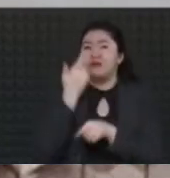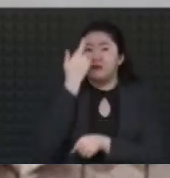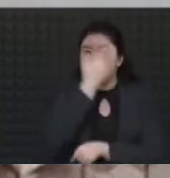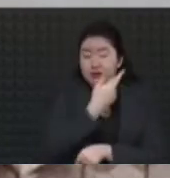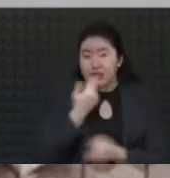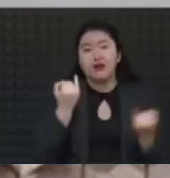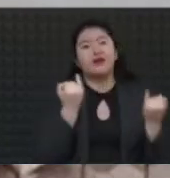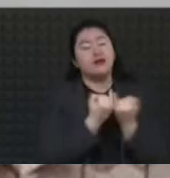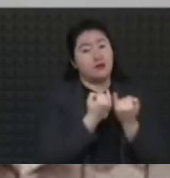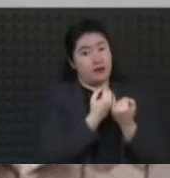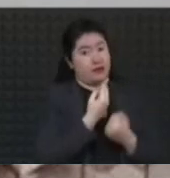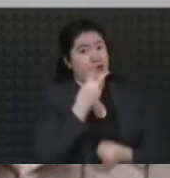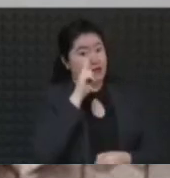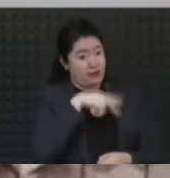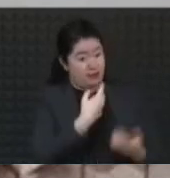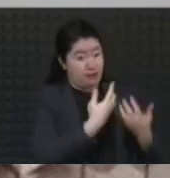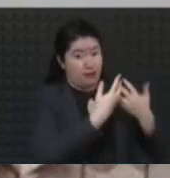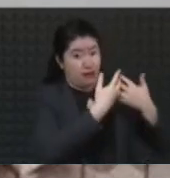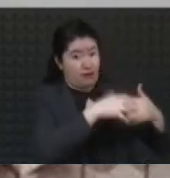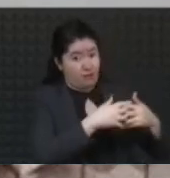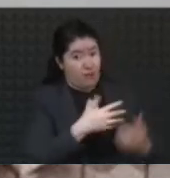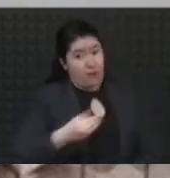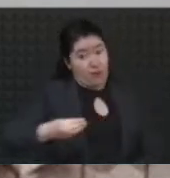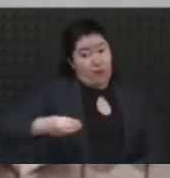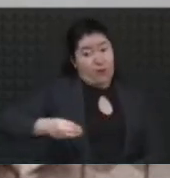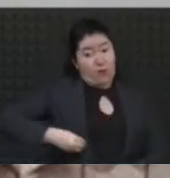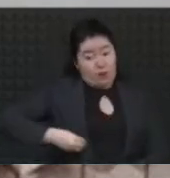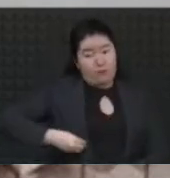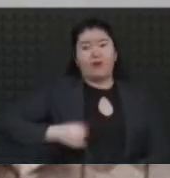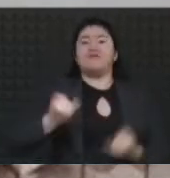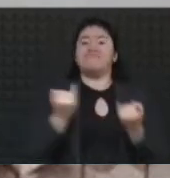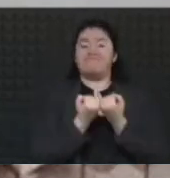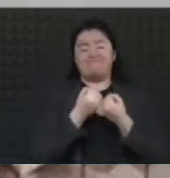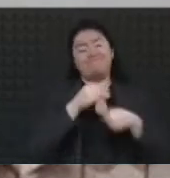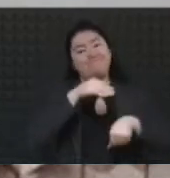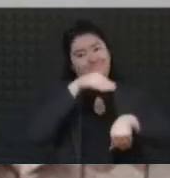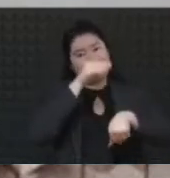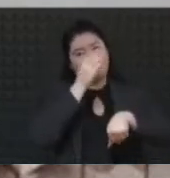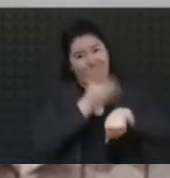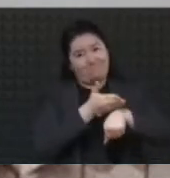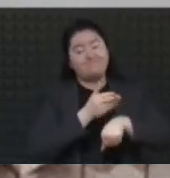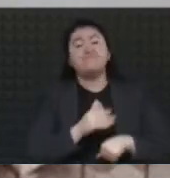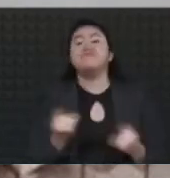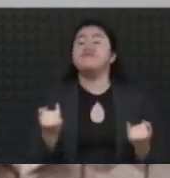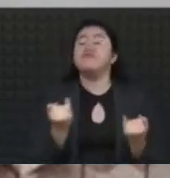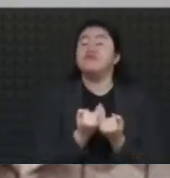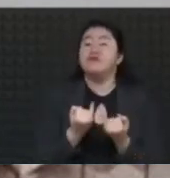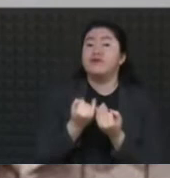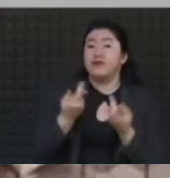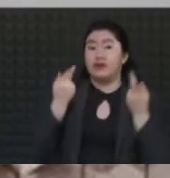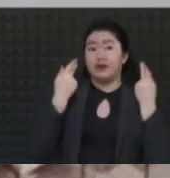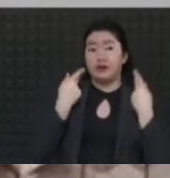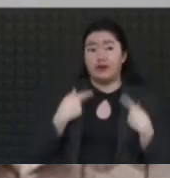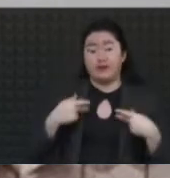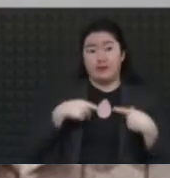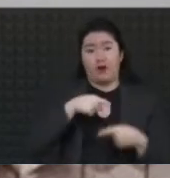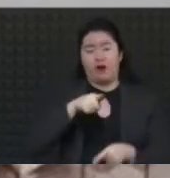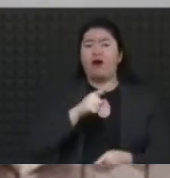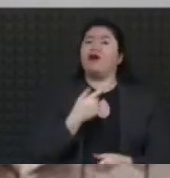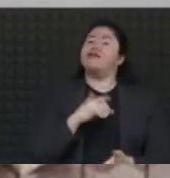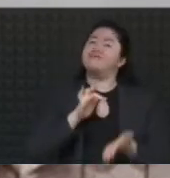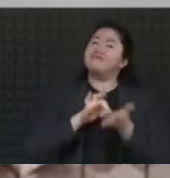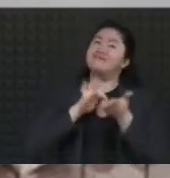las empresas si es el caso y pues agradecer a la ciudadanía pues su comportamiento en